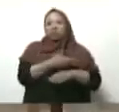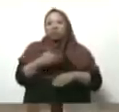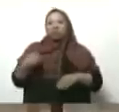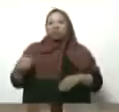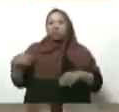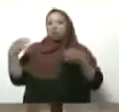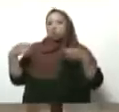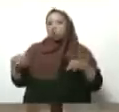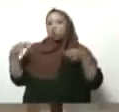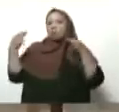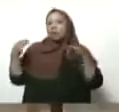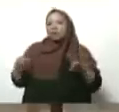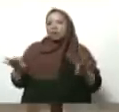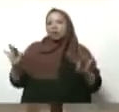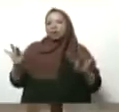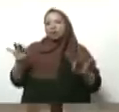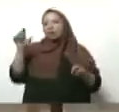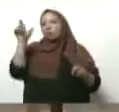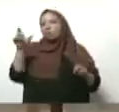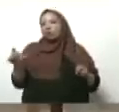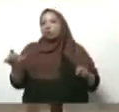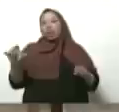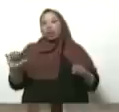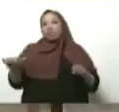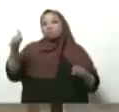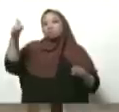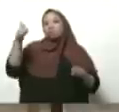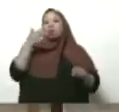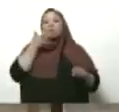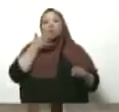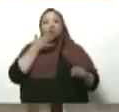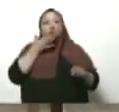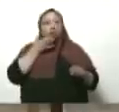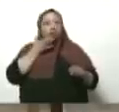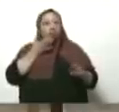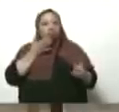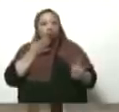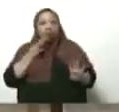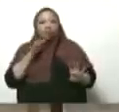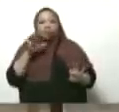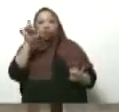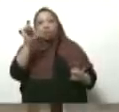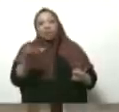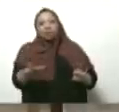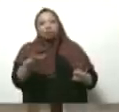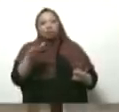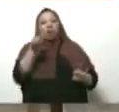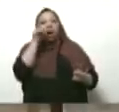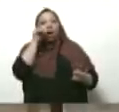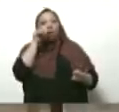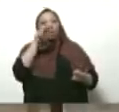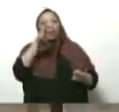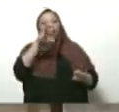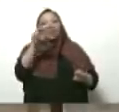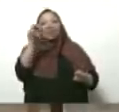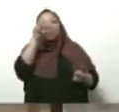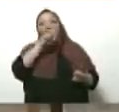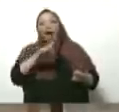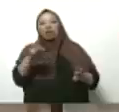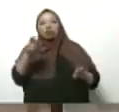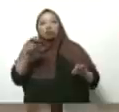analizar y hemos visto como eso ha tenido repudio también de la sociedad venezolana y mundial